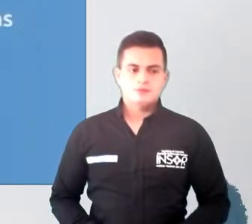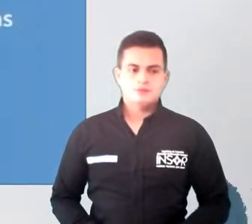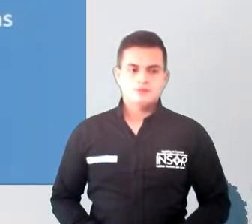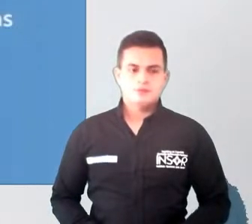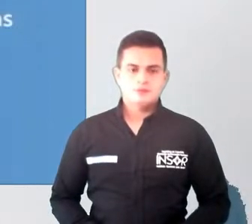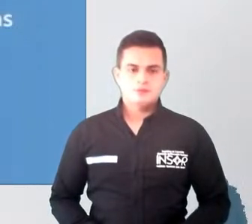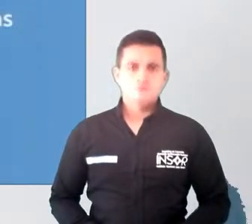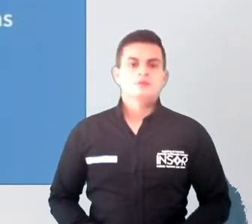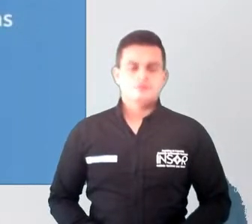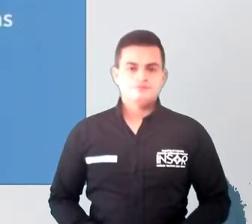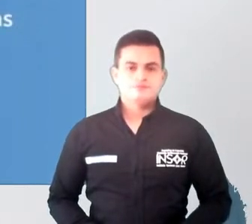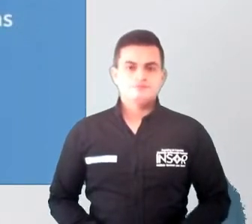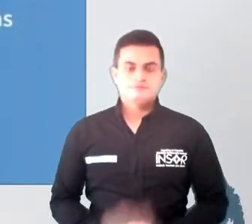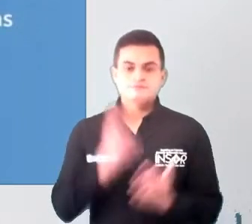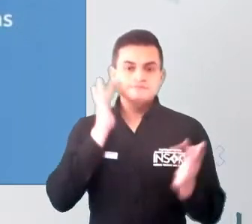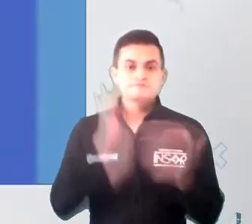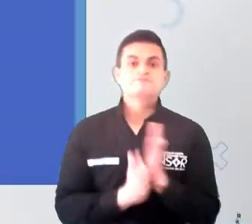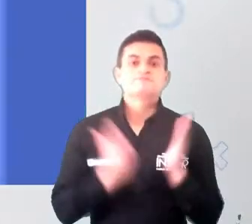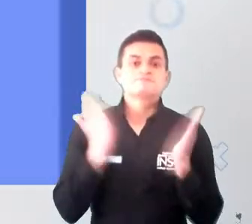Educatet 2020.